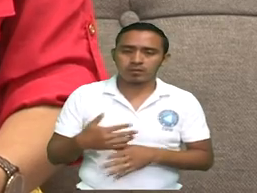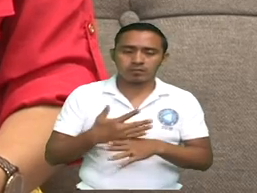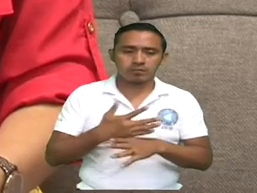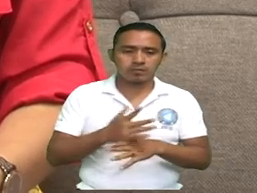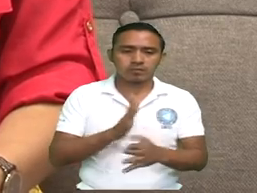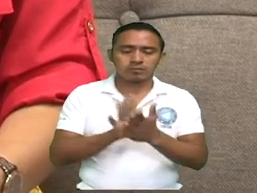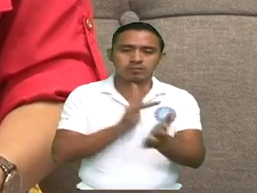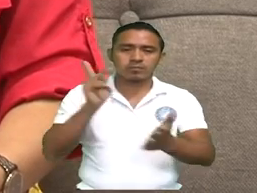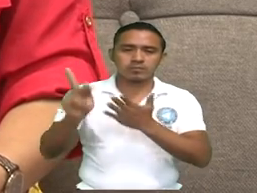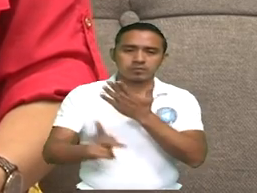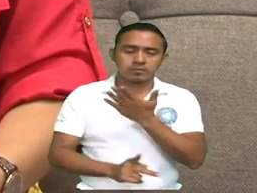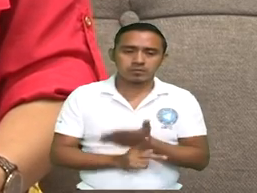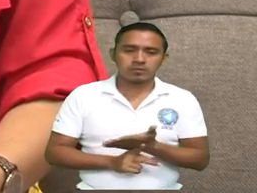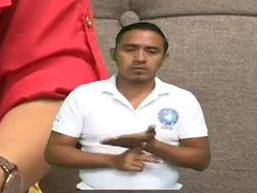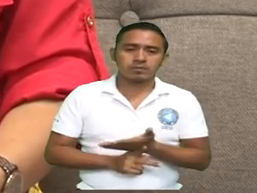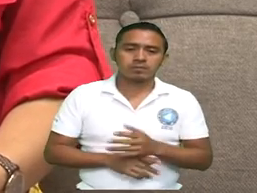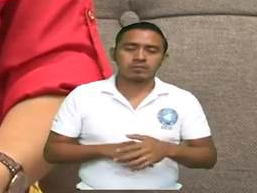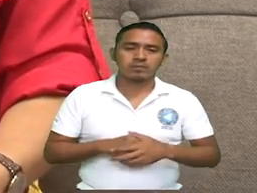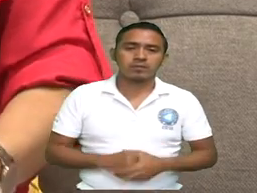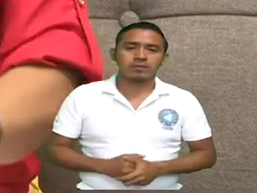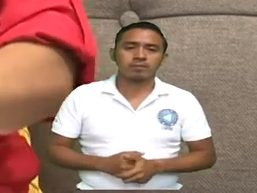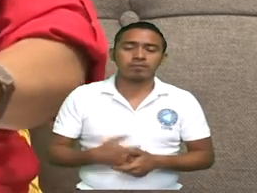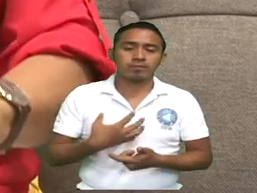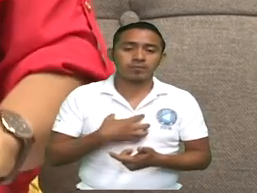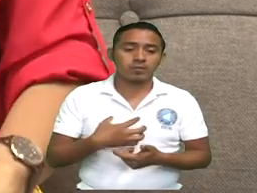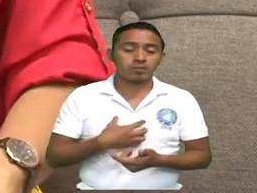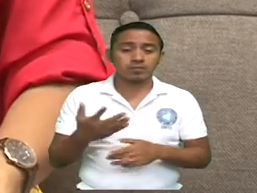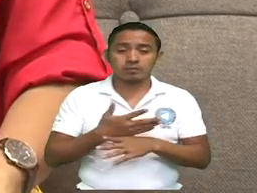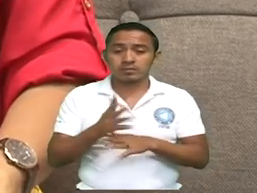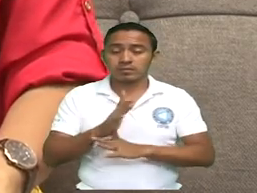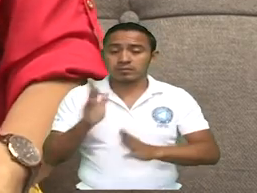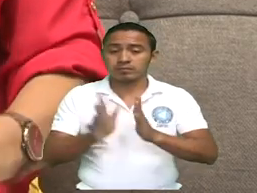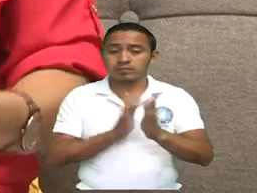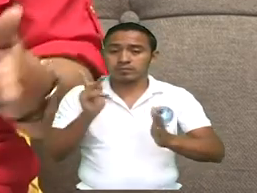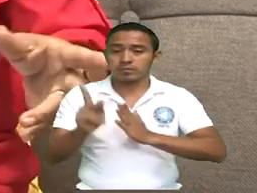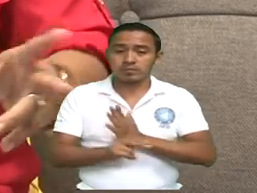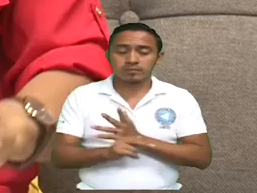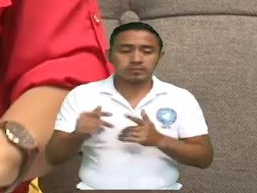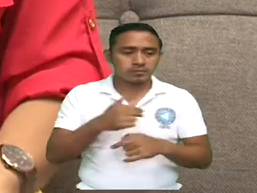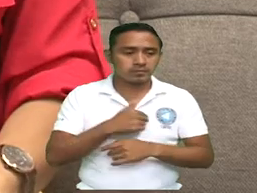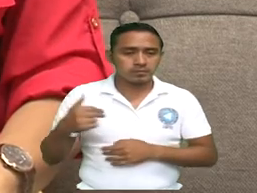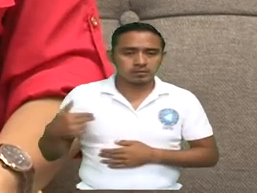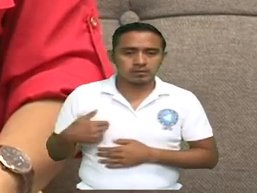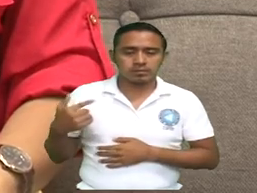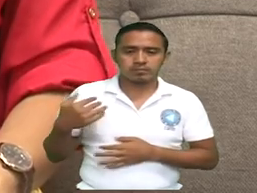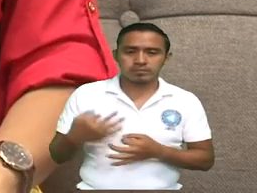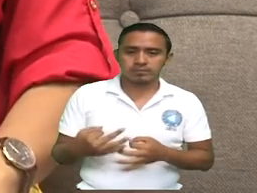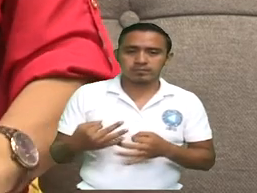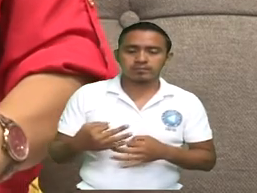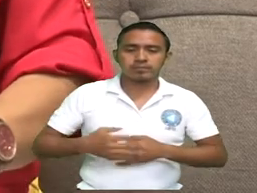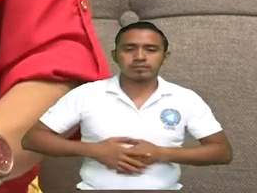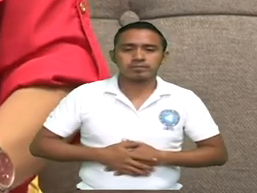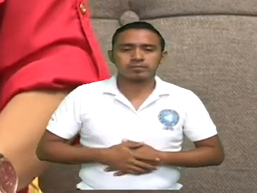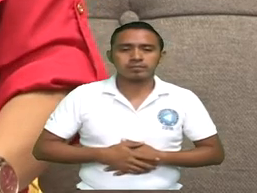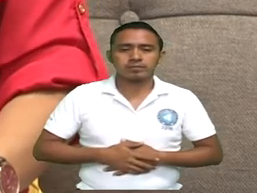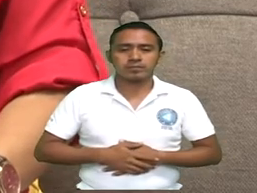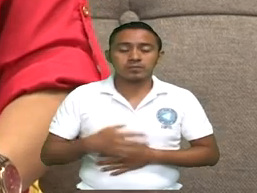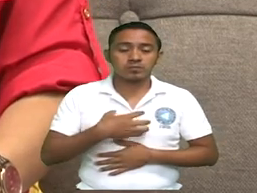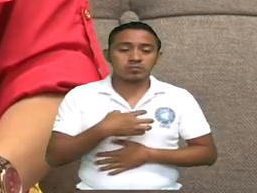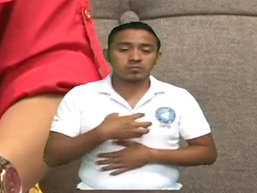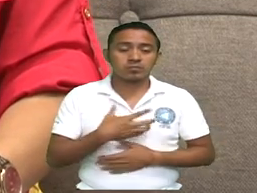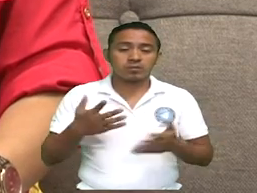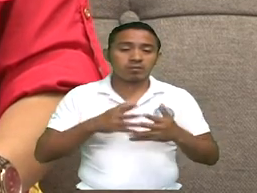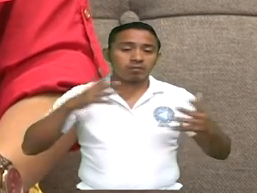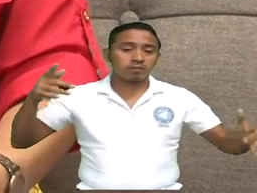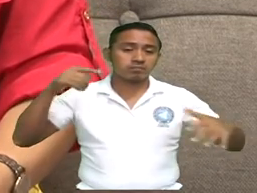programas de educación que este gobierno está impulsando en los diferentes programas de los que hablábamos, ¿verdad?, anteriormente. Entonces, ese es uno de los grandes